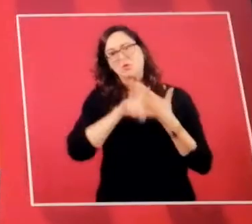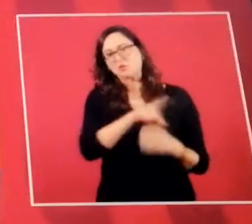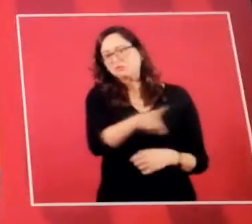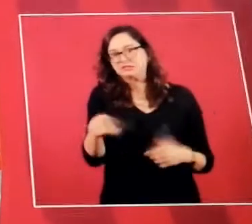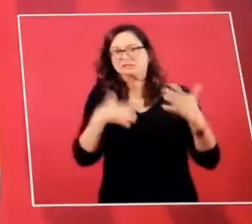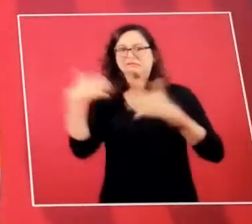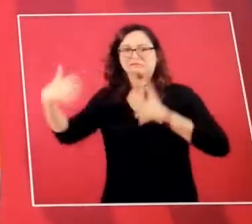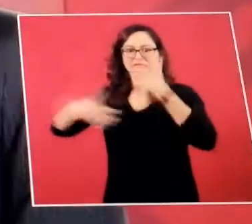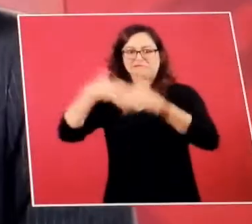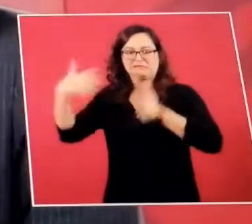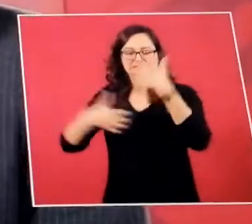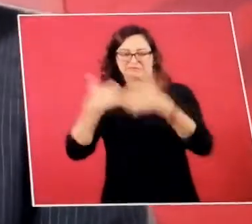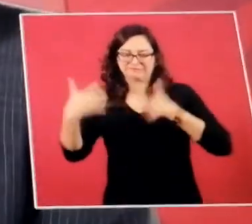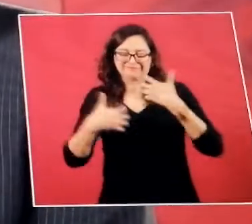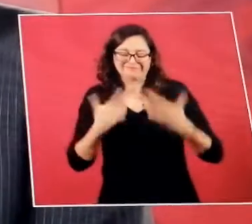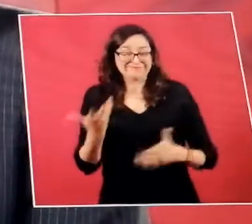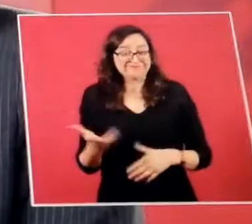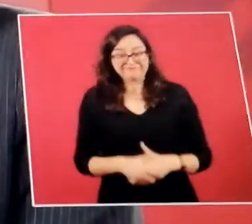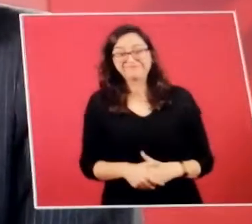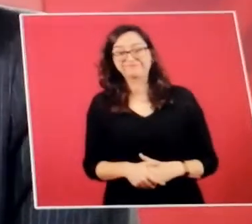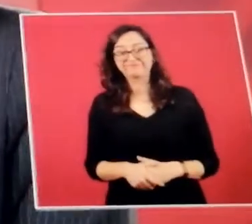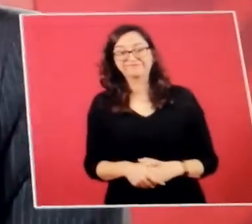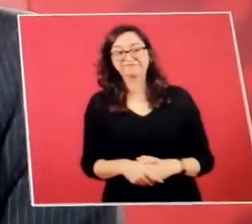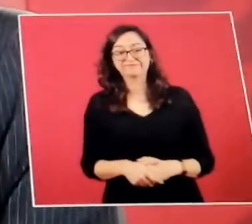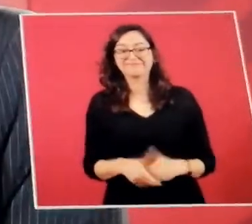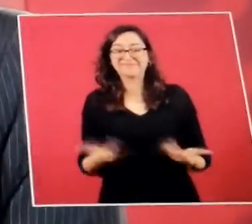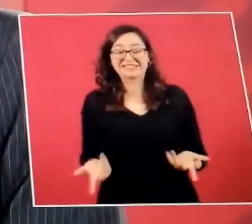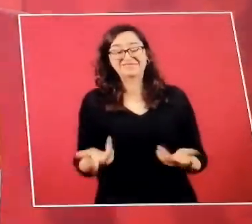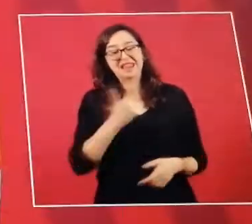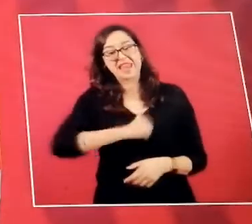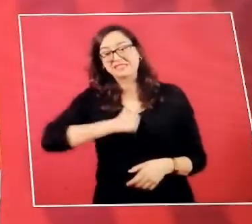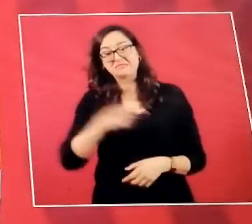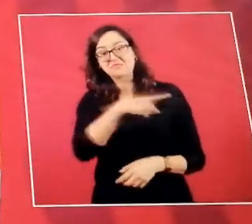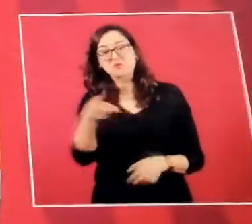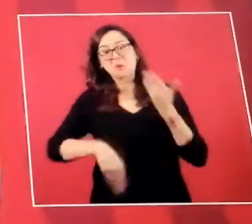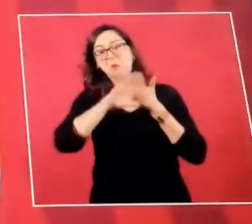desesperados y resultaron no buenos opositores.